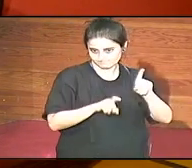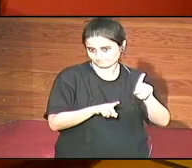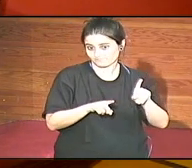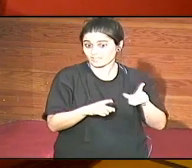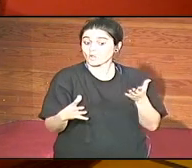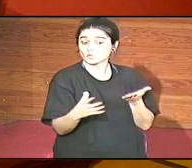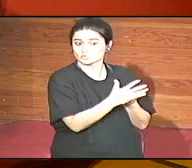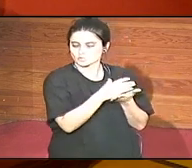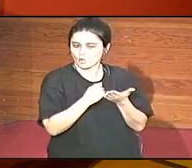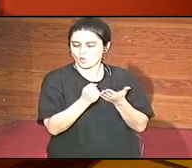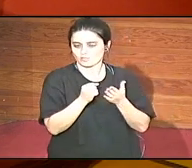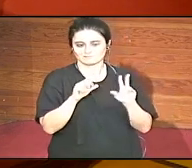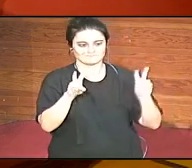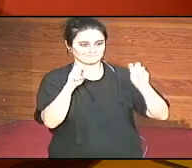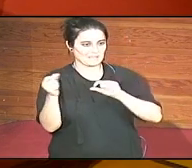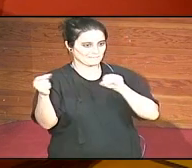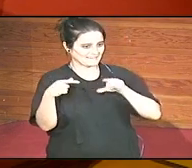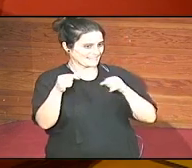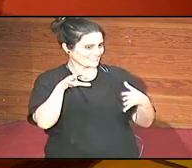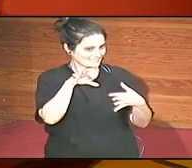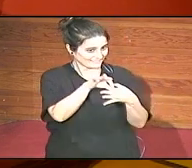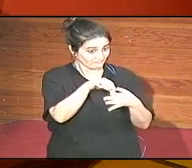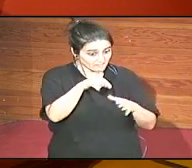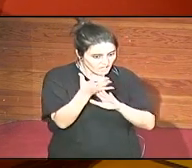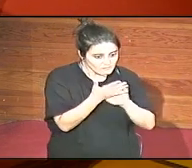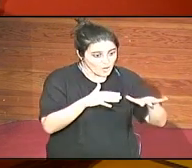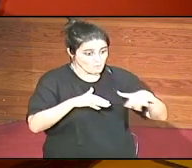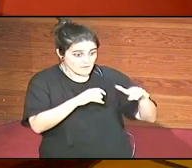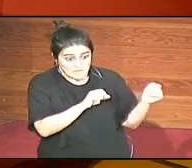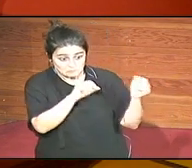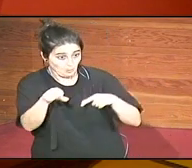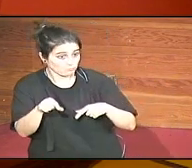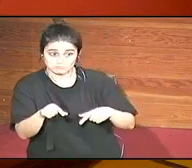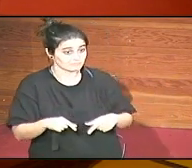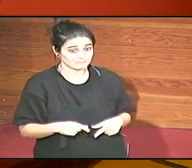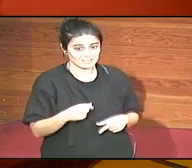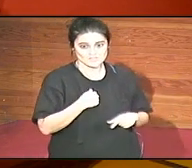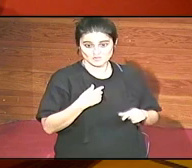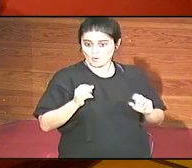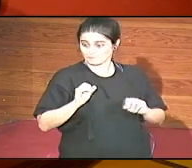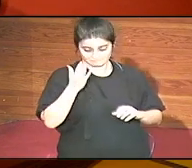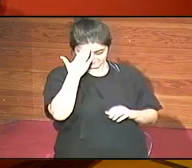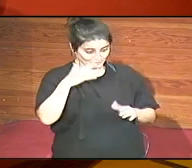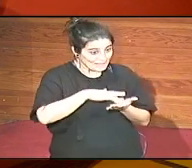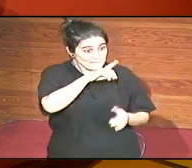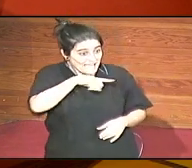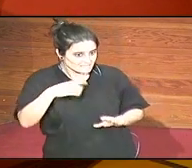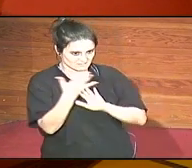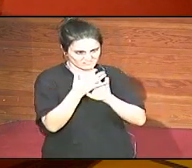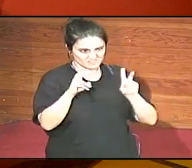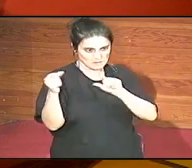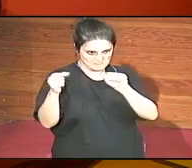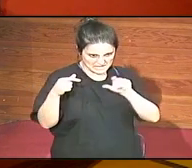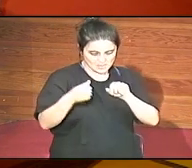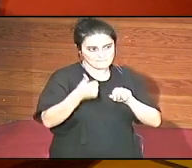no había ni nada de movimiento en esas historias nosotros y yo el primero había tratado la inmigración durante meses como una